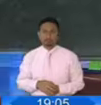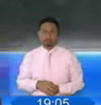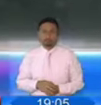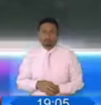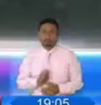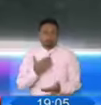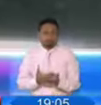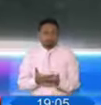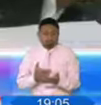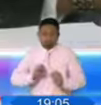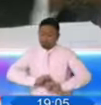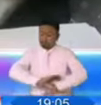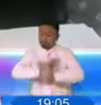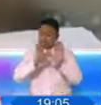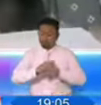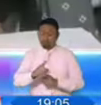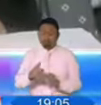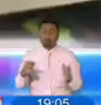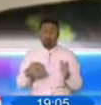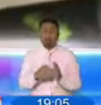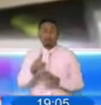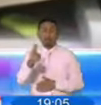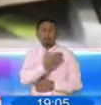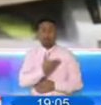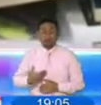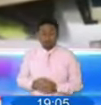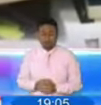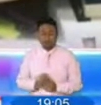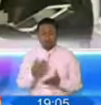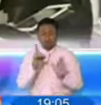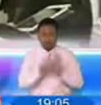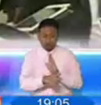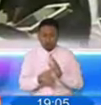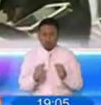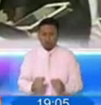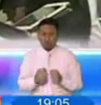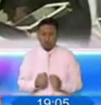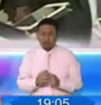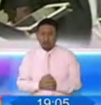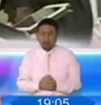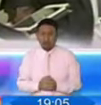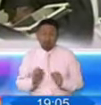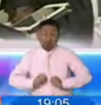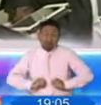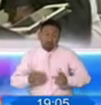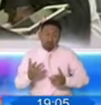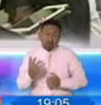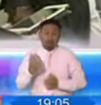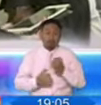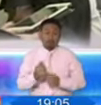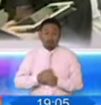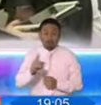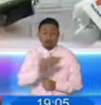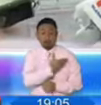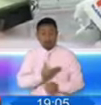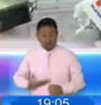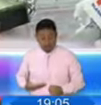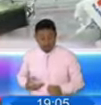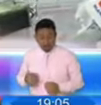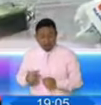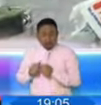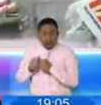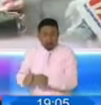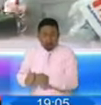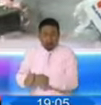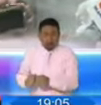son claras en contra del vicepresidente, que las acusaciones son gravísimas y que sería un problema para el primer mandatario mantener a